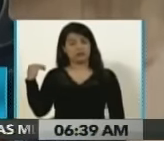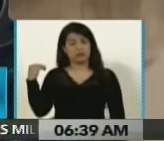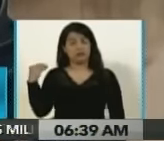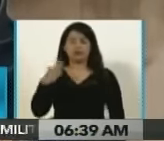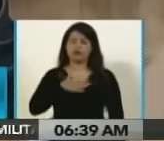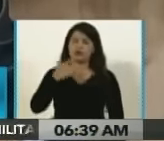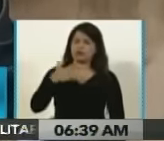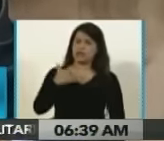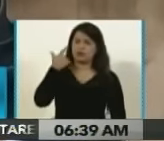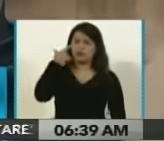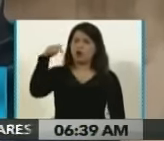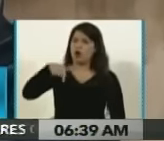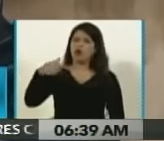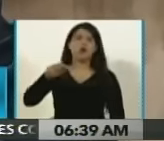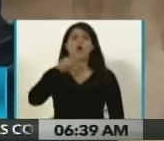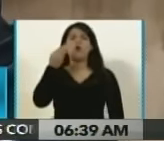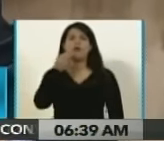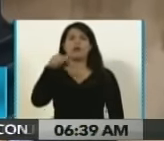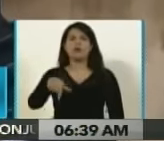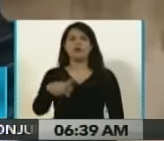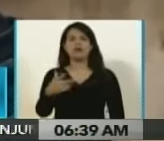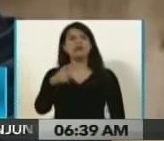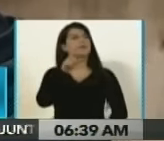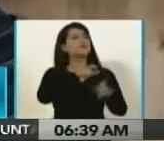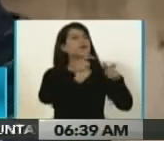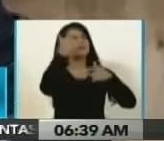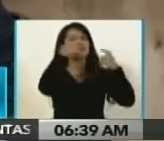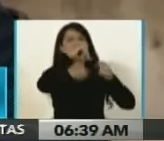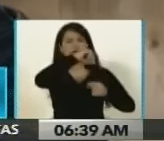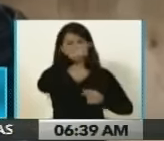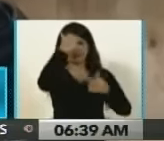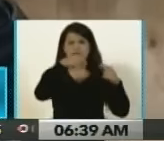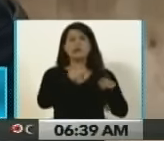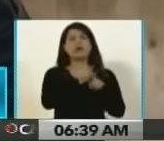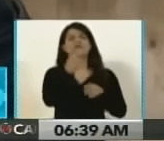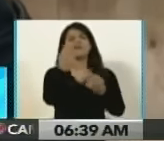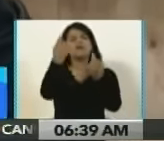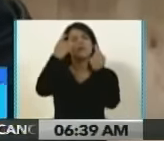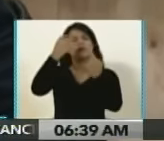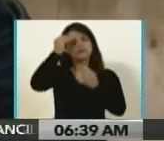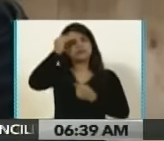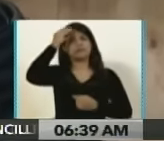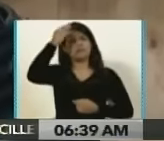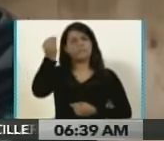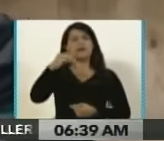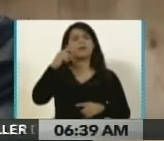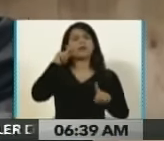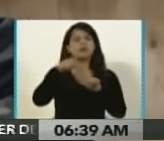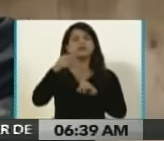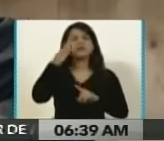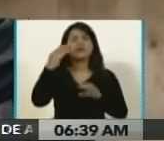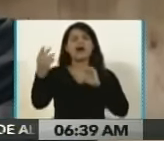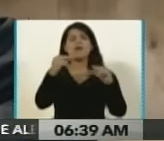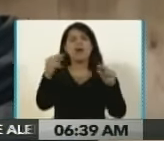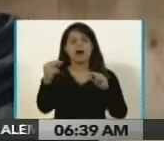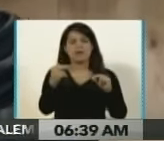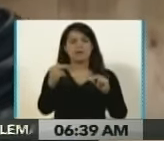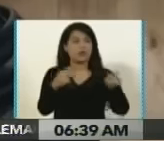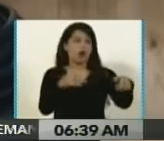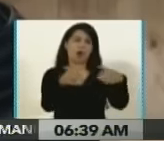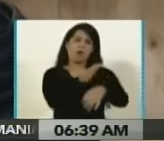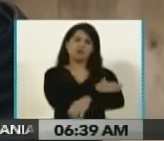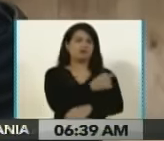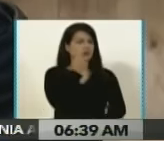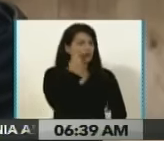los jóvenes hoy día, incluso jóvenes chavistas, les falta esa formación de verdad de debate. Y en la oposición no veo